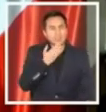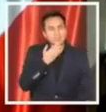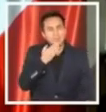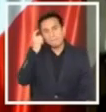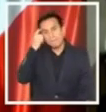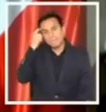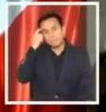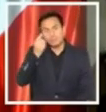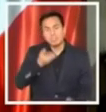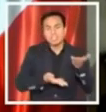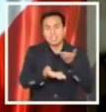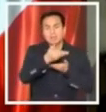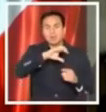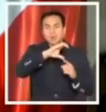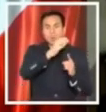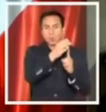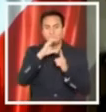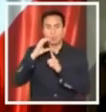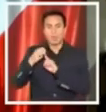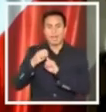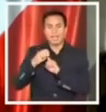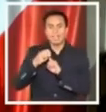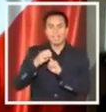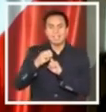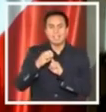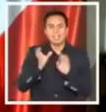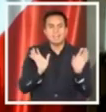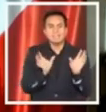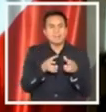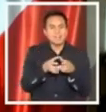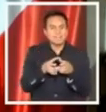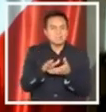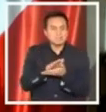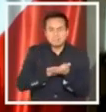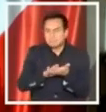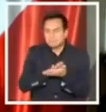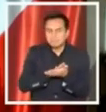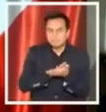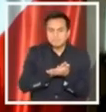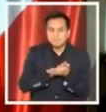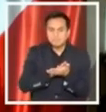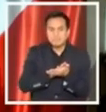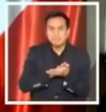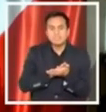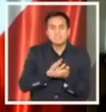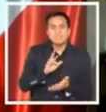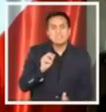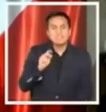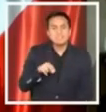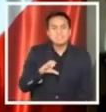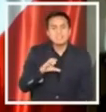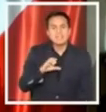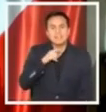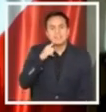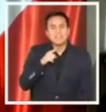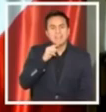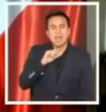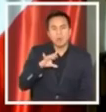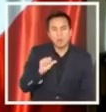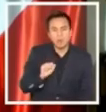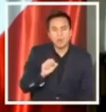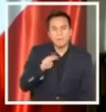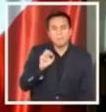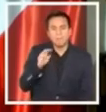Pienso en el intercambio cultural de bandas como Los Tres, Café Tacuba, Mon